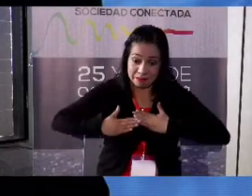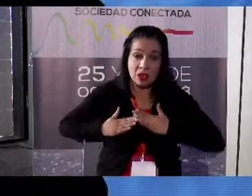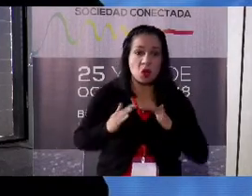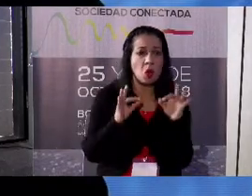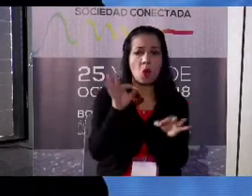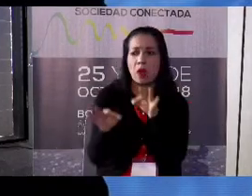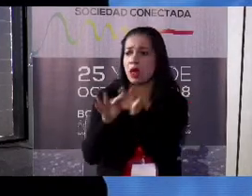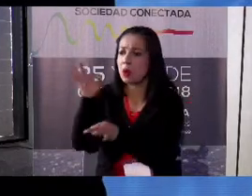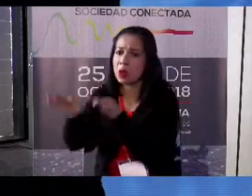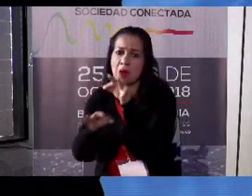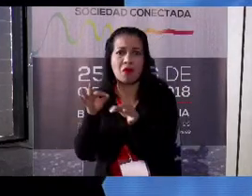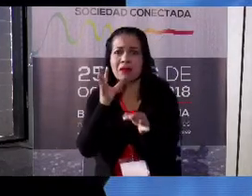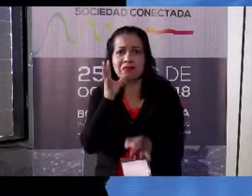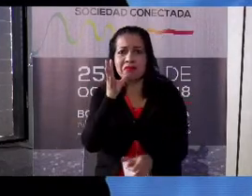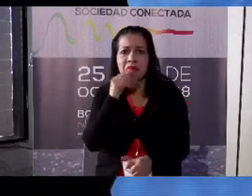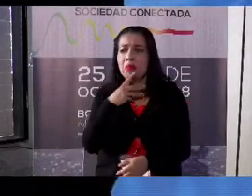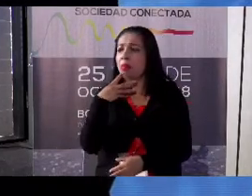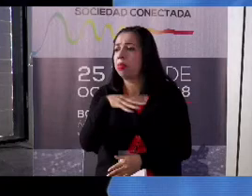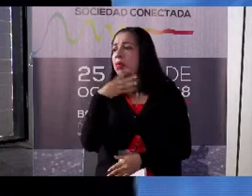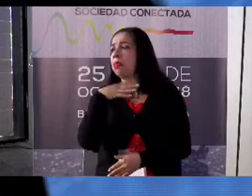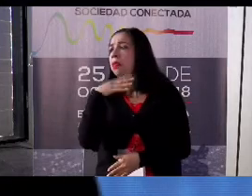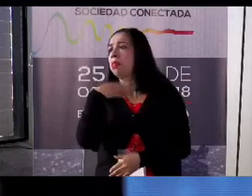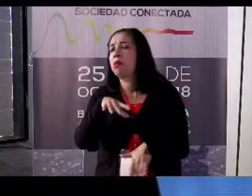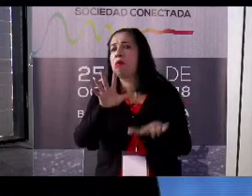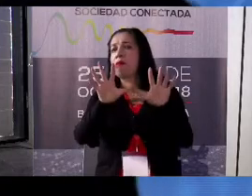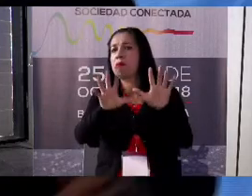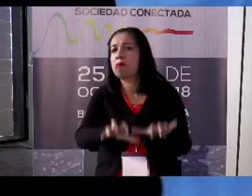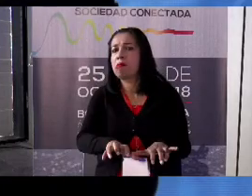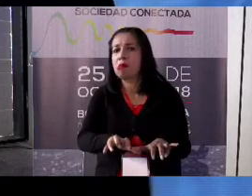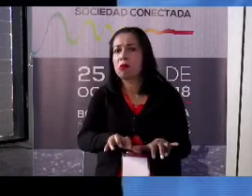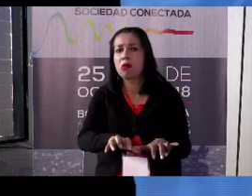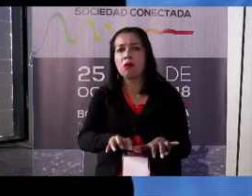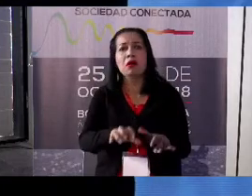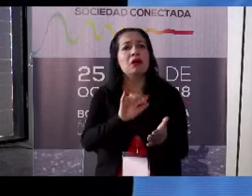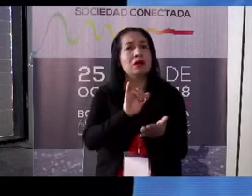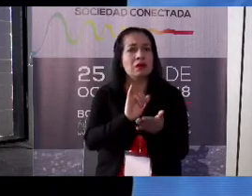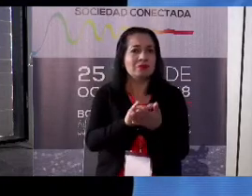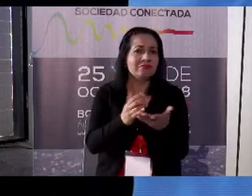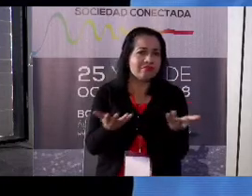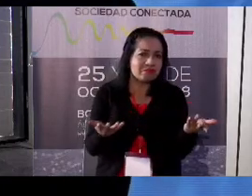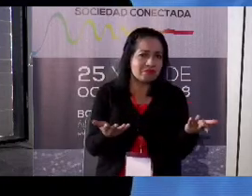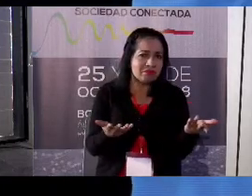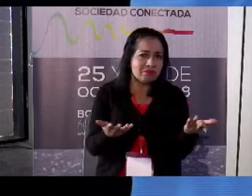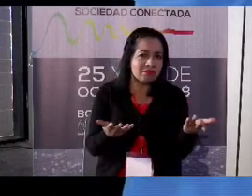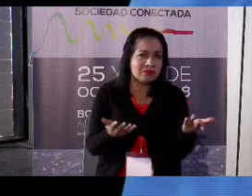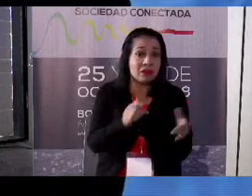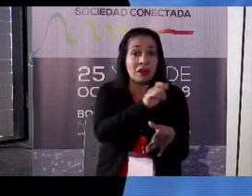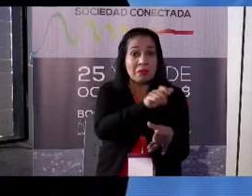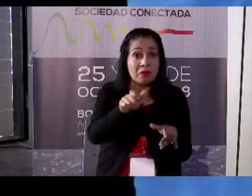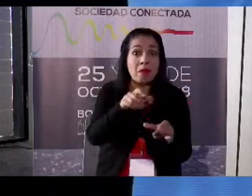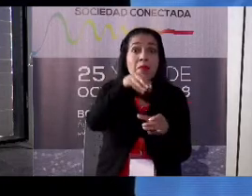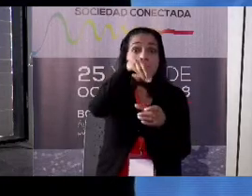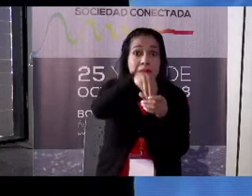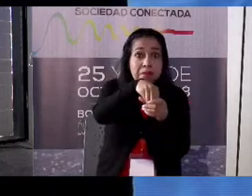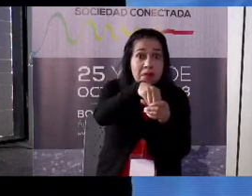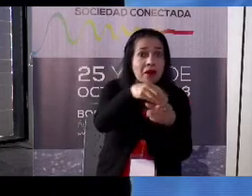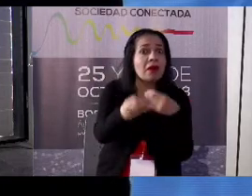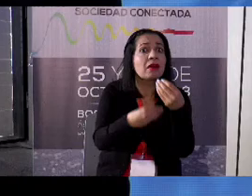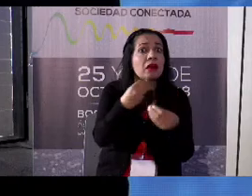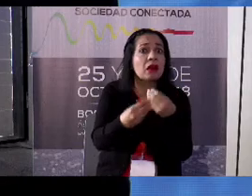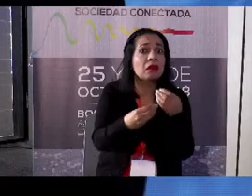eso y qué pasó con esas personas que estaban ahí volvieron a vivir lo que estaban